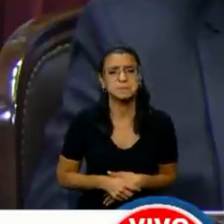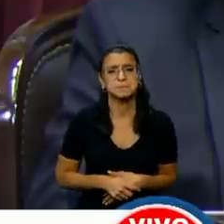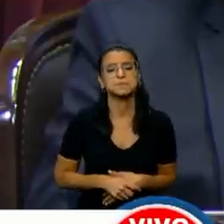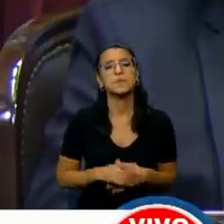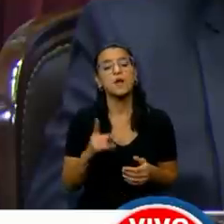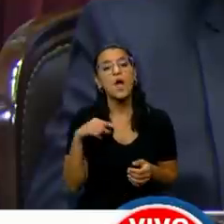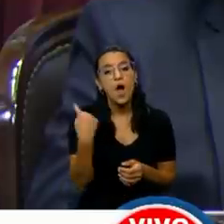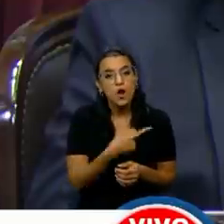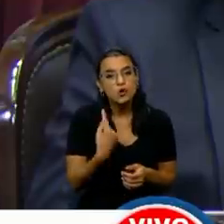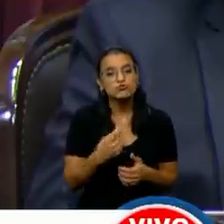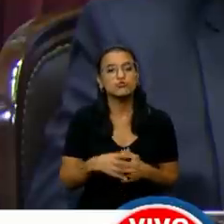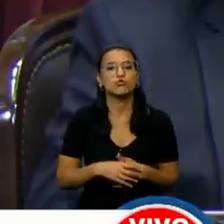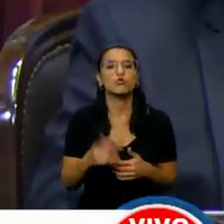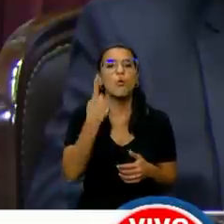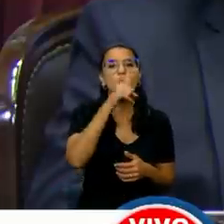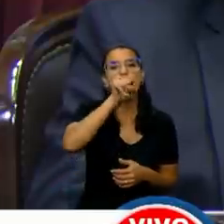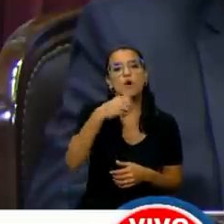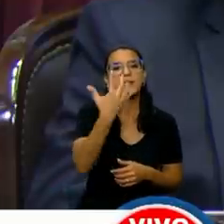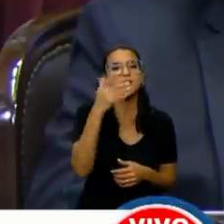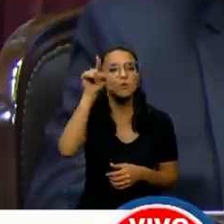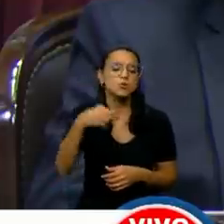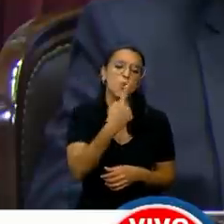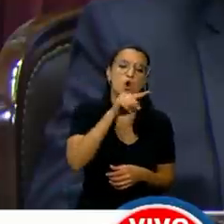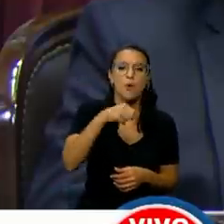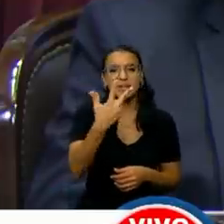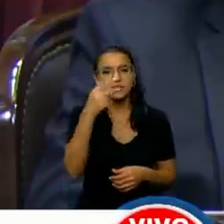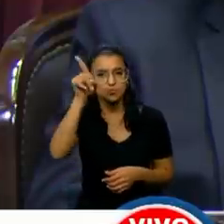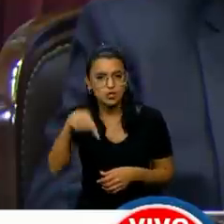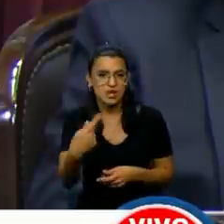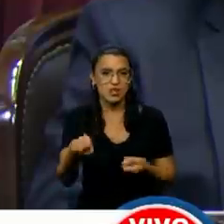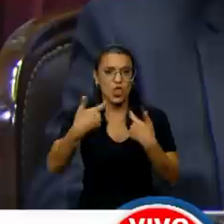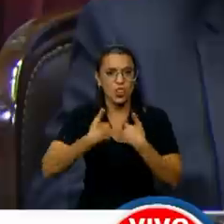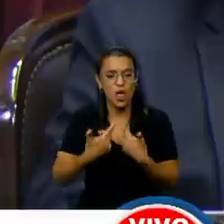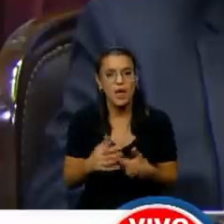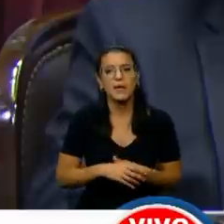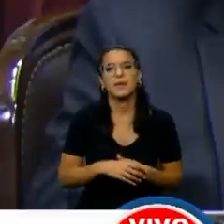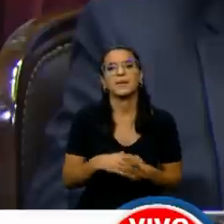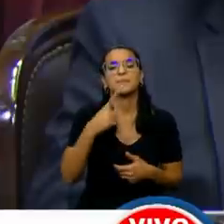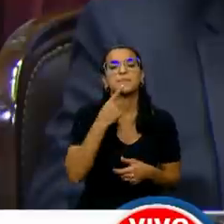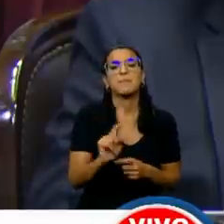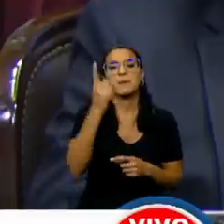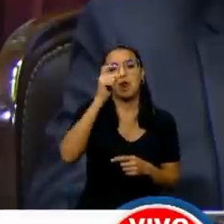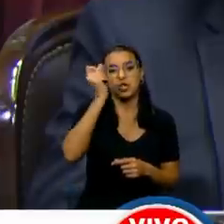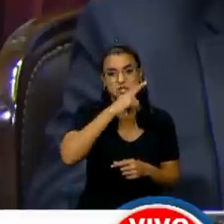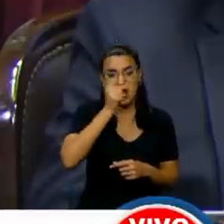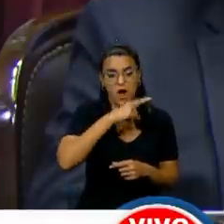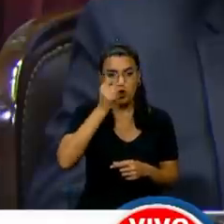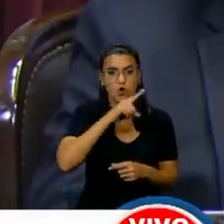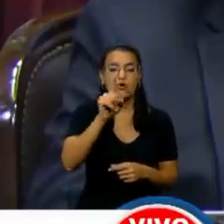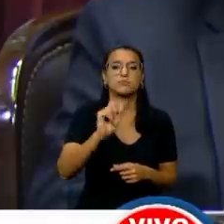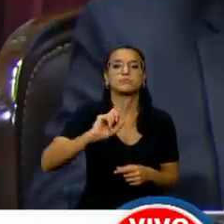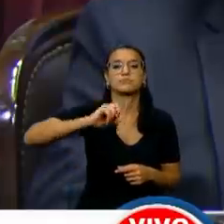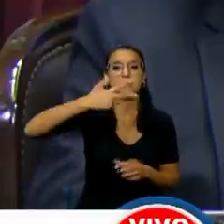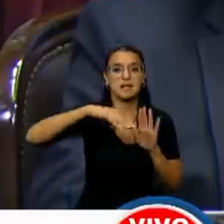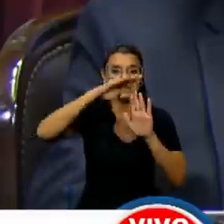a nosotros nos da el 15 por ciento el 13 por ciento primero está el chapo como corresponde tres veces no llega el